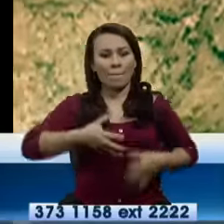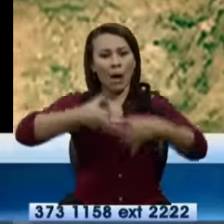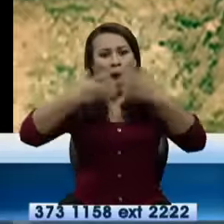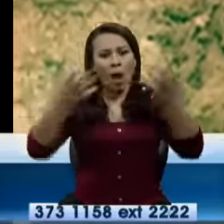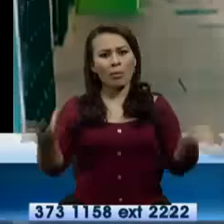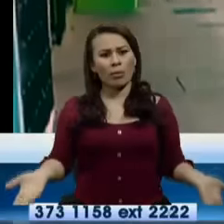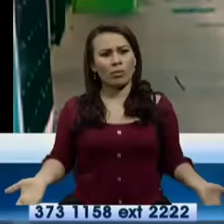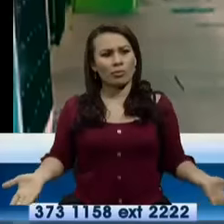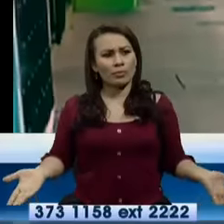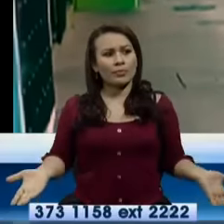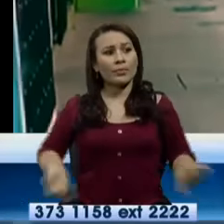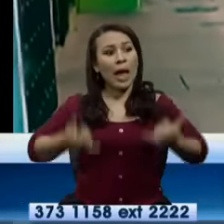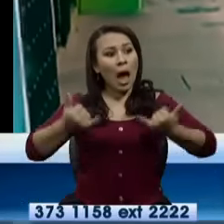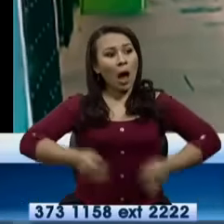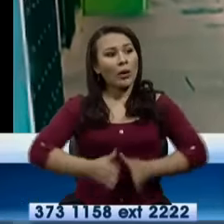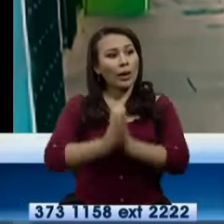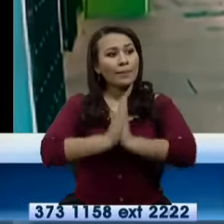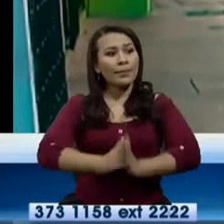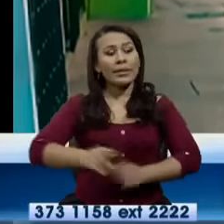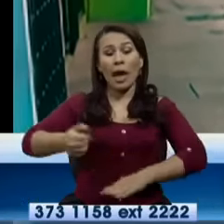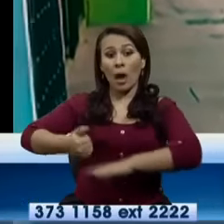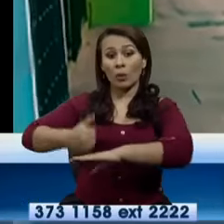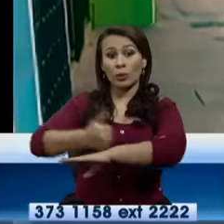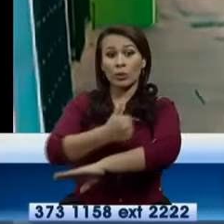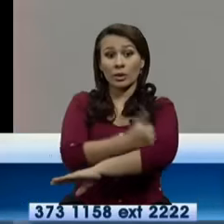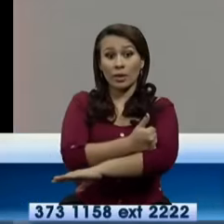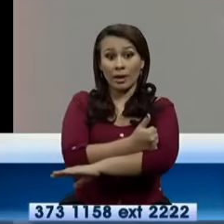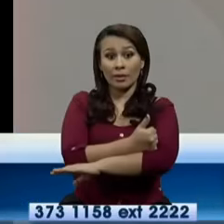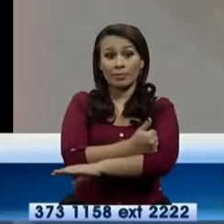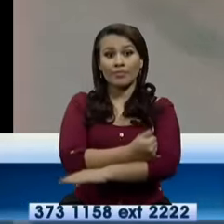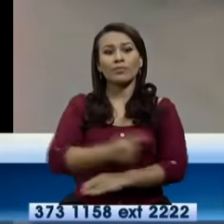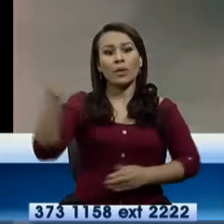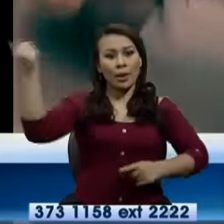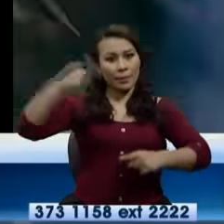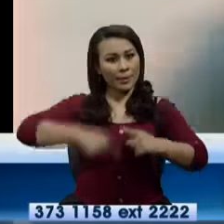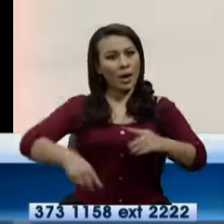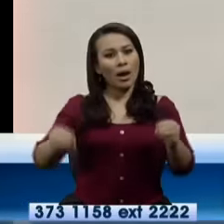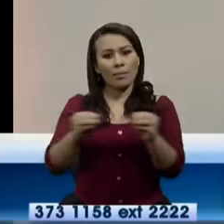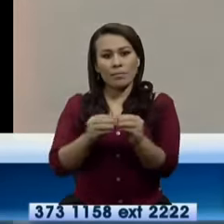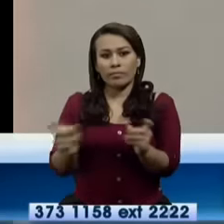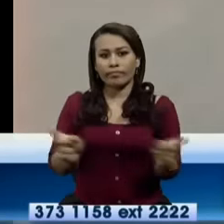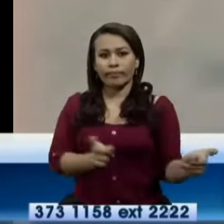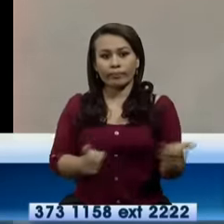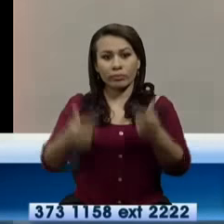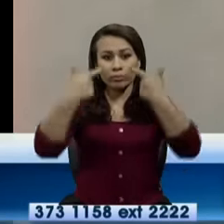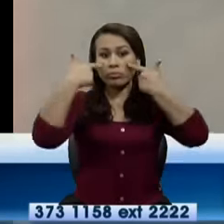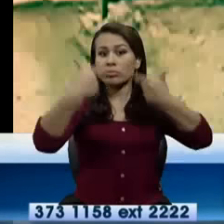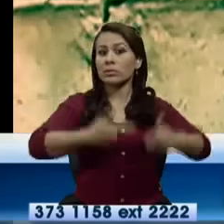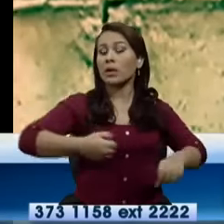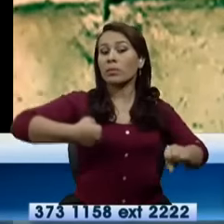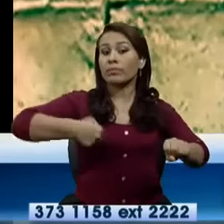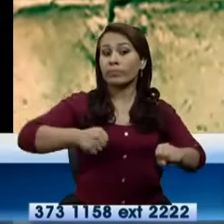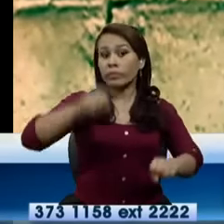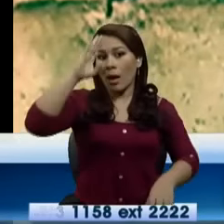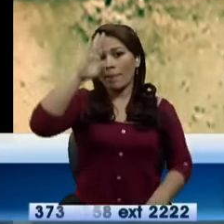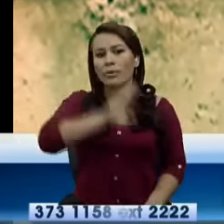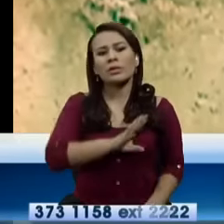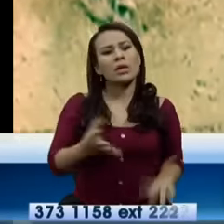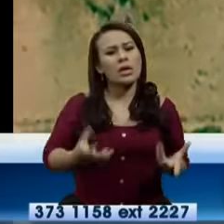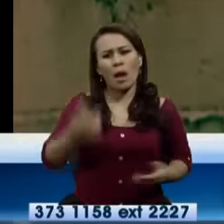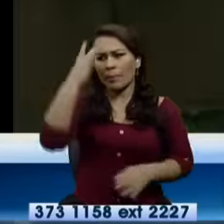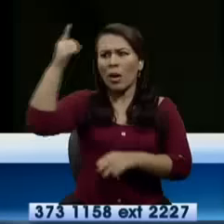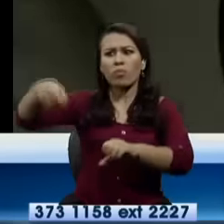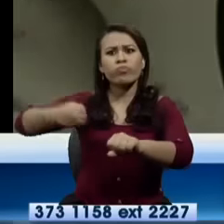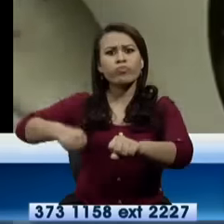todo ahora solicitan a las autoridades competentes asignarles mayor resguardo policial ya que temen por sus